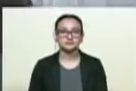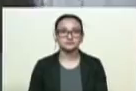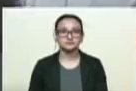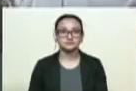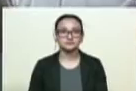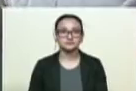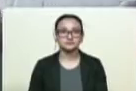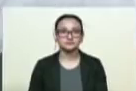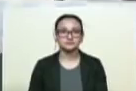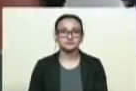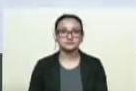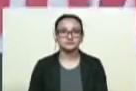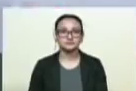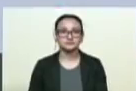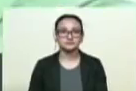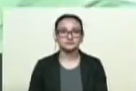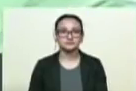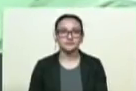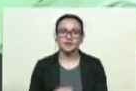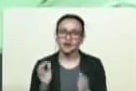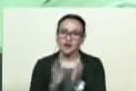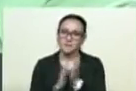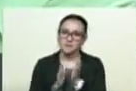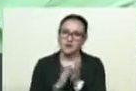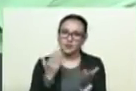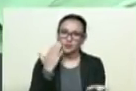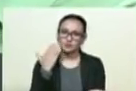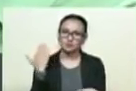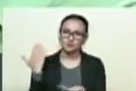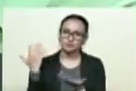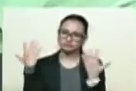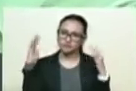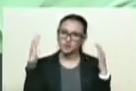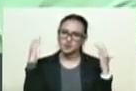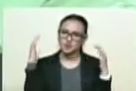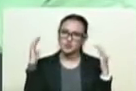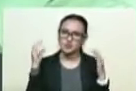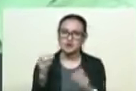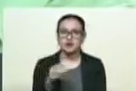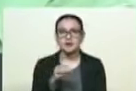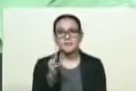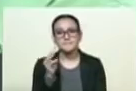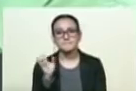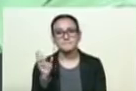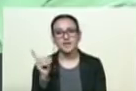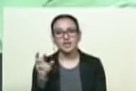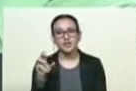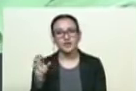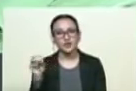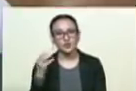Pedro Infante, vamos a darle un aplauso a este joven, Pedro Infante,